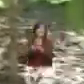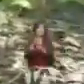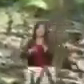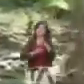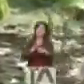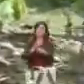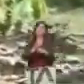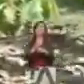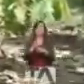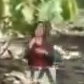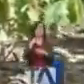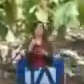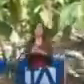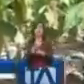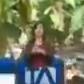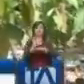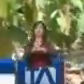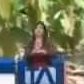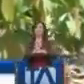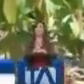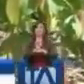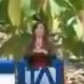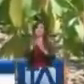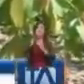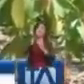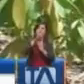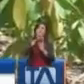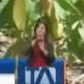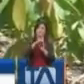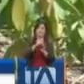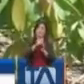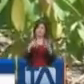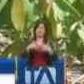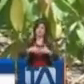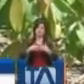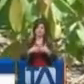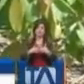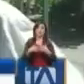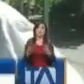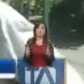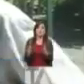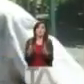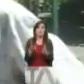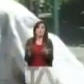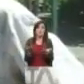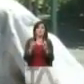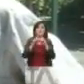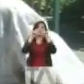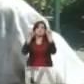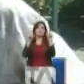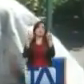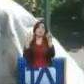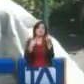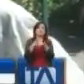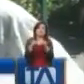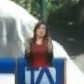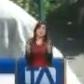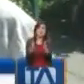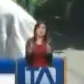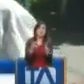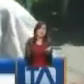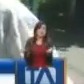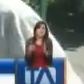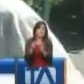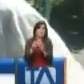mundial ha afectado la cadena de producción en Ecuador, llegando a perjudicar incluso a los pequeños productores. Los precios son muy baratos. Ahora,